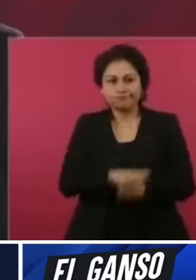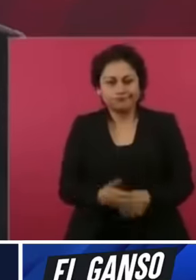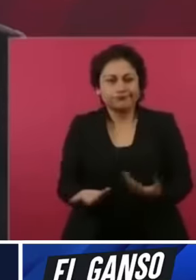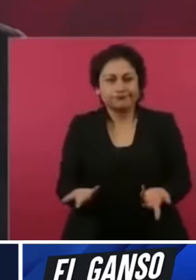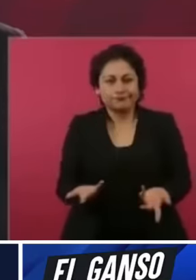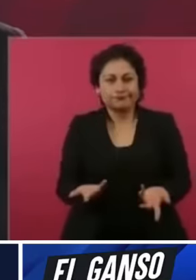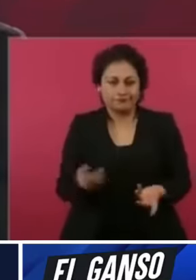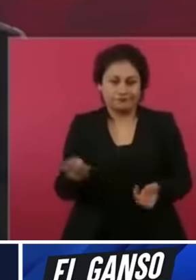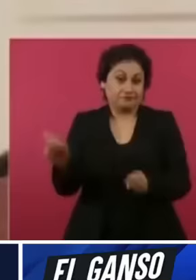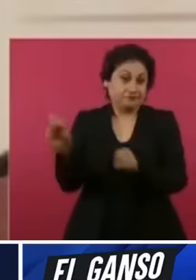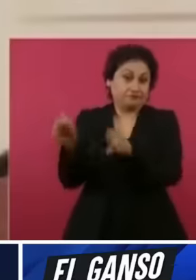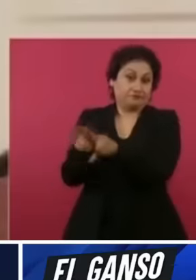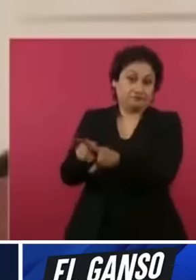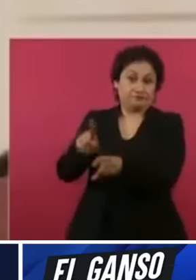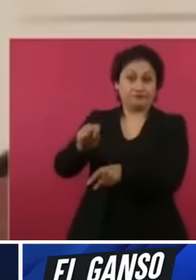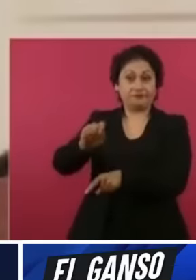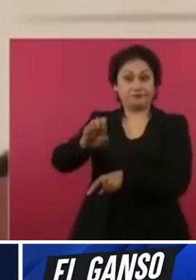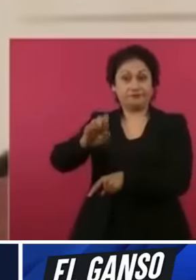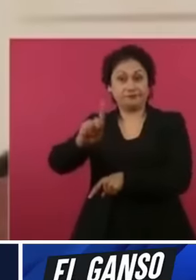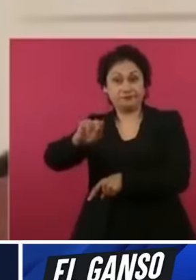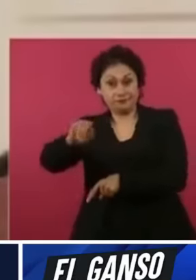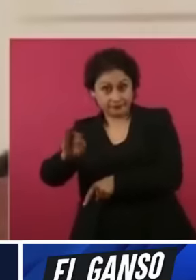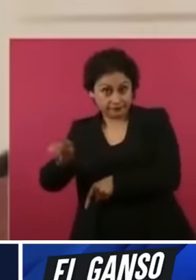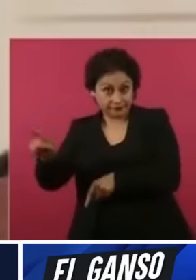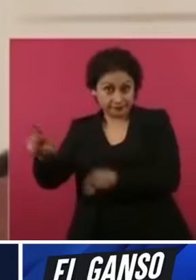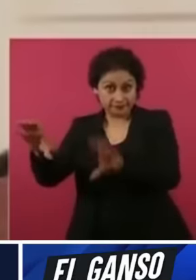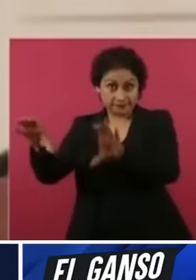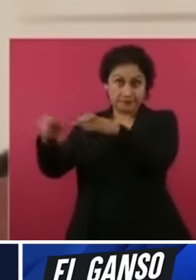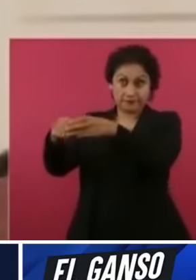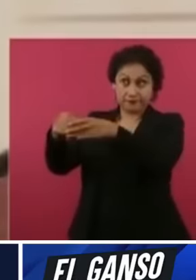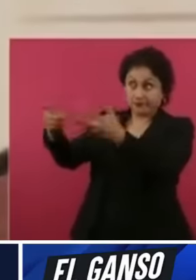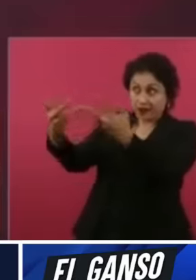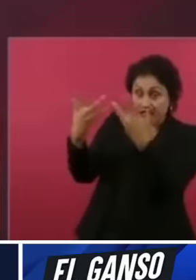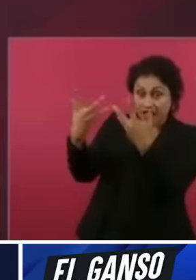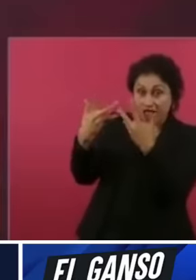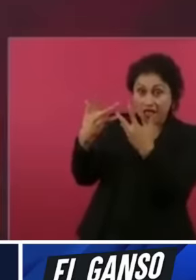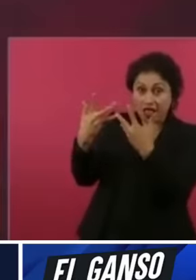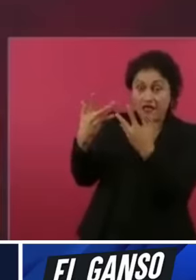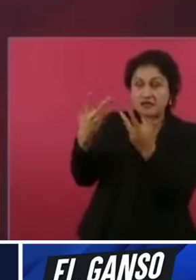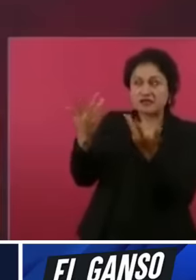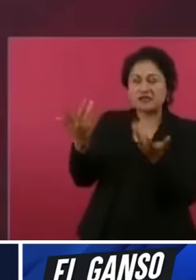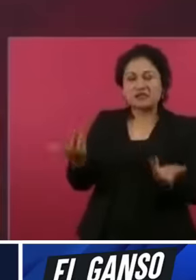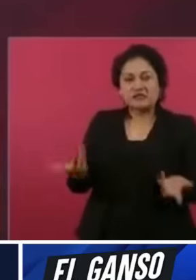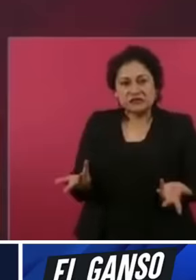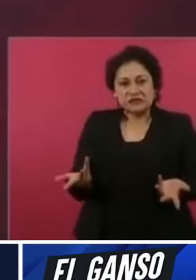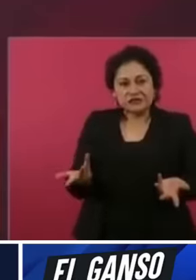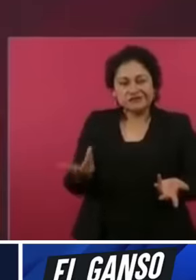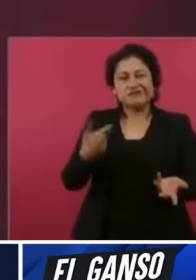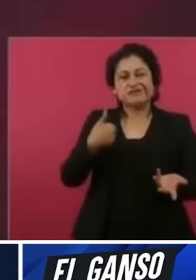electoral voy a tener una sección nueva